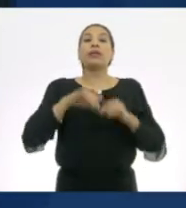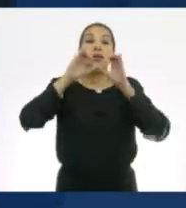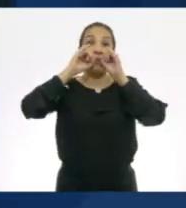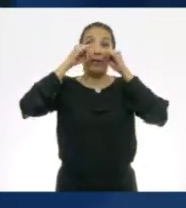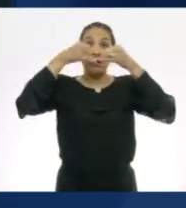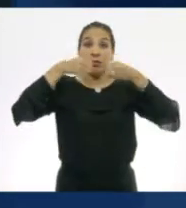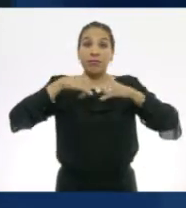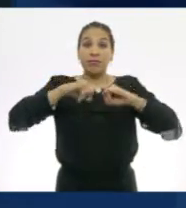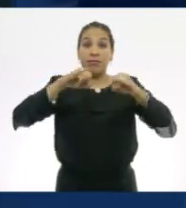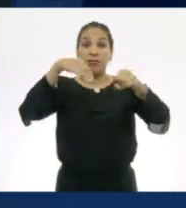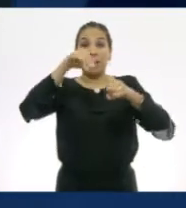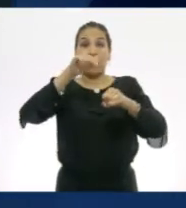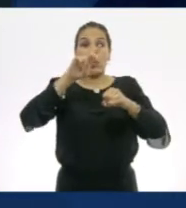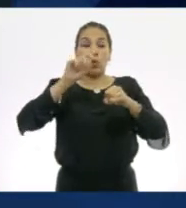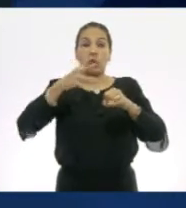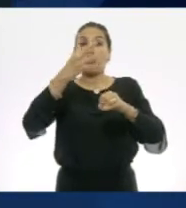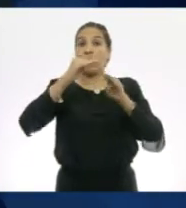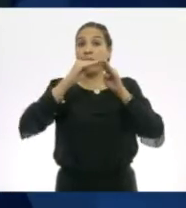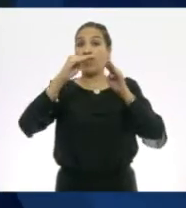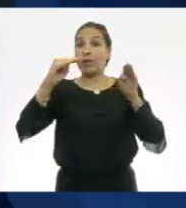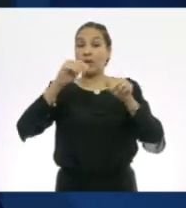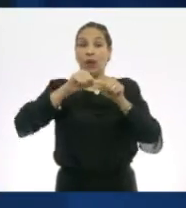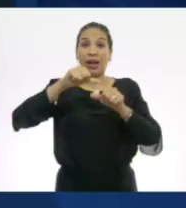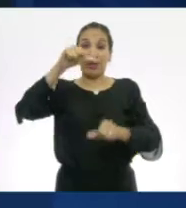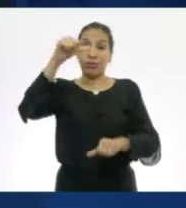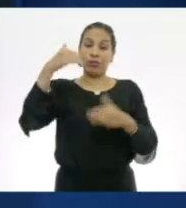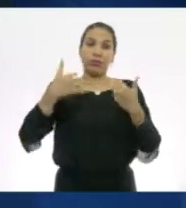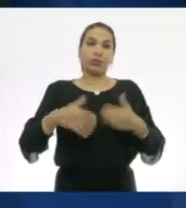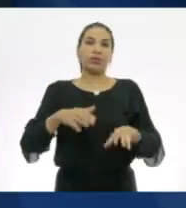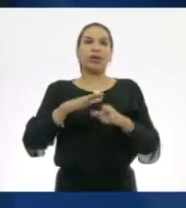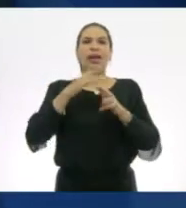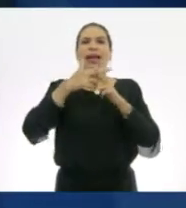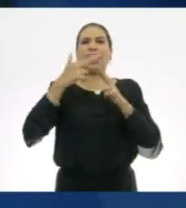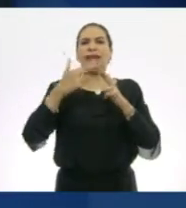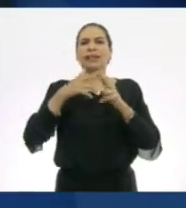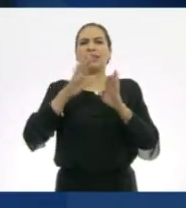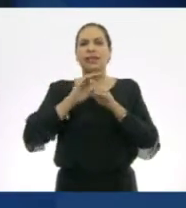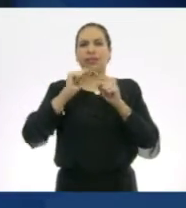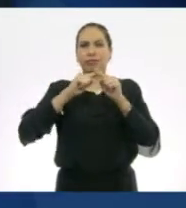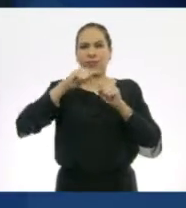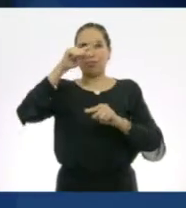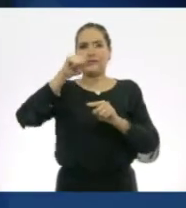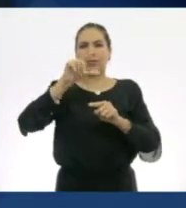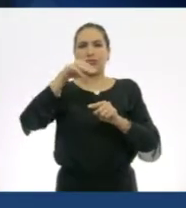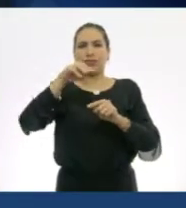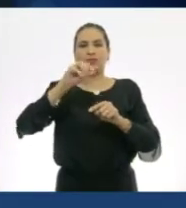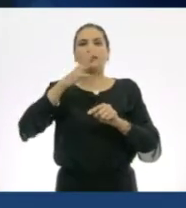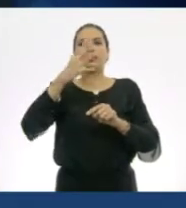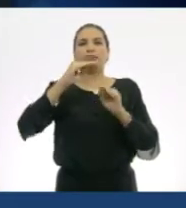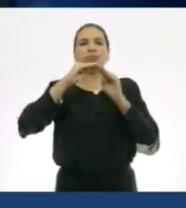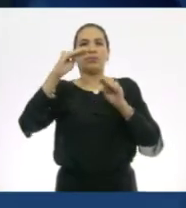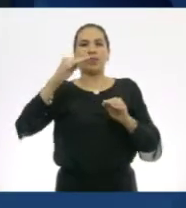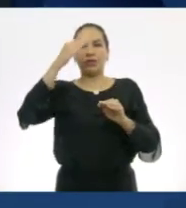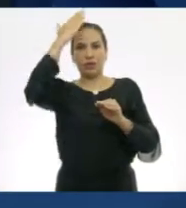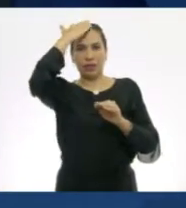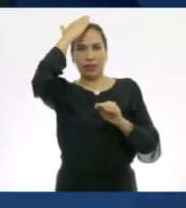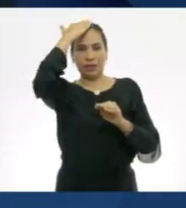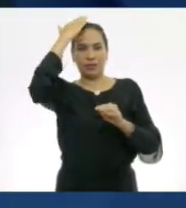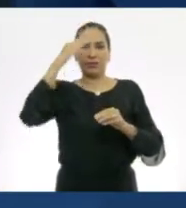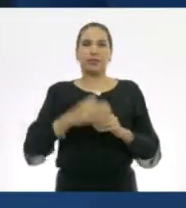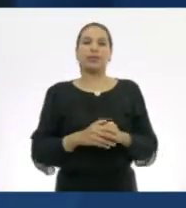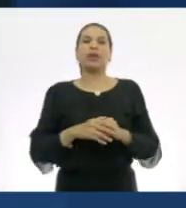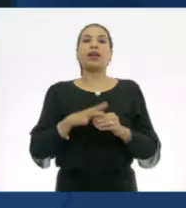mamuts medían por lo menos 4 metros de altura hasta la cruz del lomo y 5 metros al tope de su